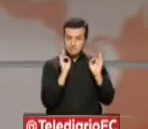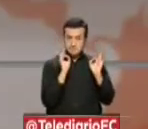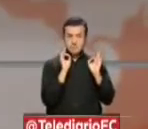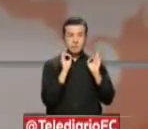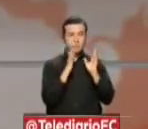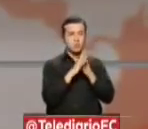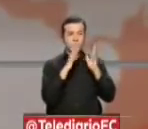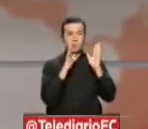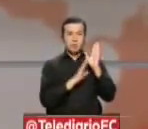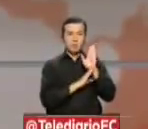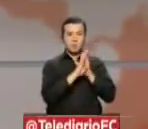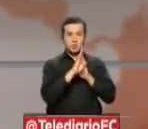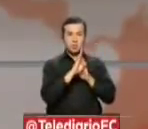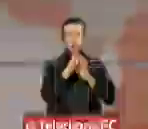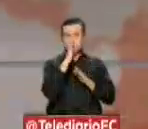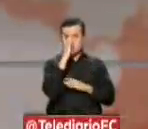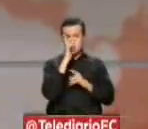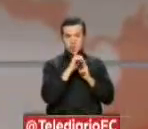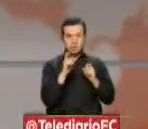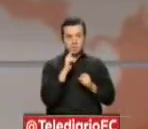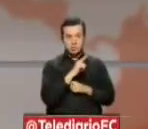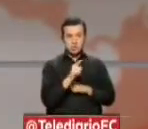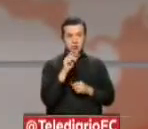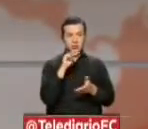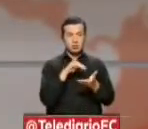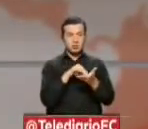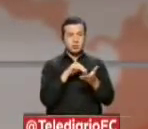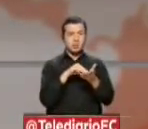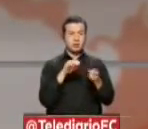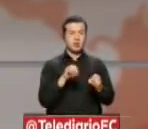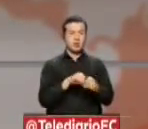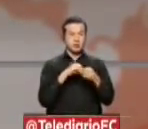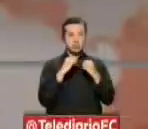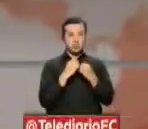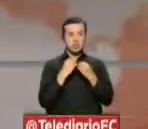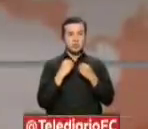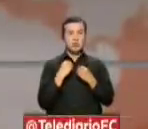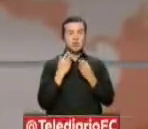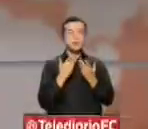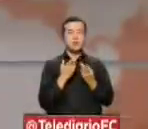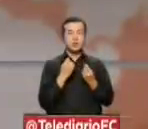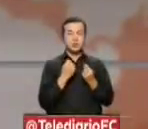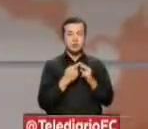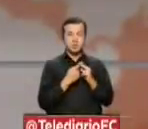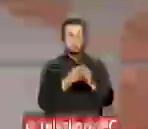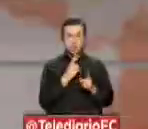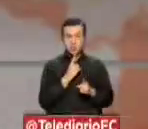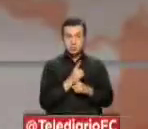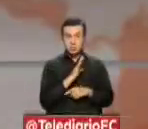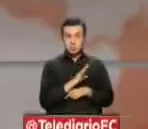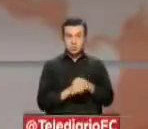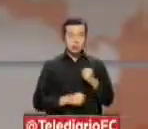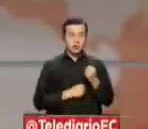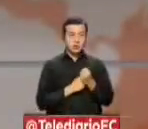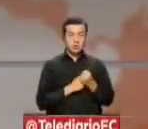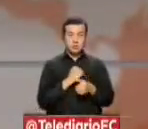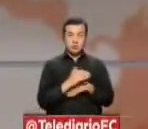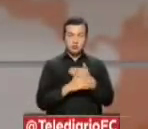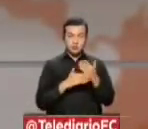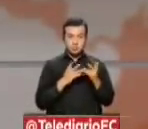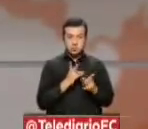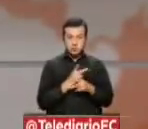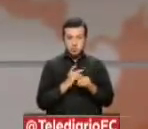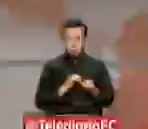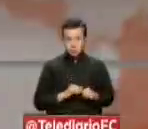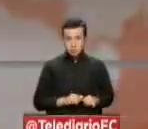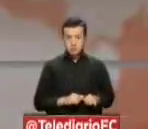son enormes, porque las personas que integran las organizaciones recibirían créditos que les permitirían fortalecer sus procesos productivos